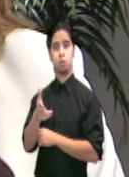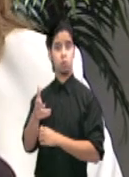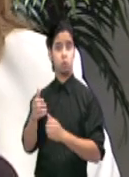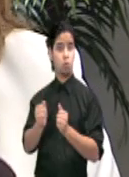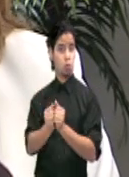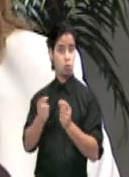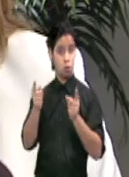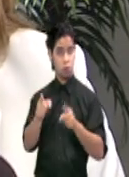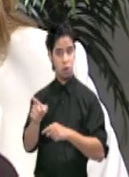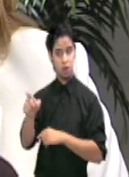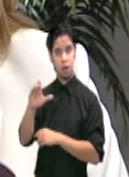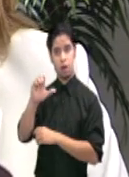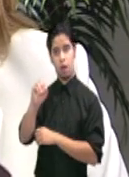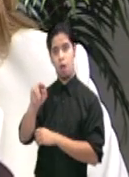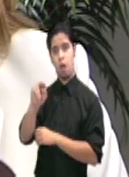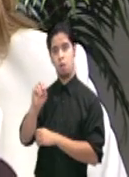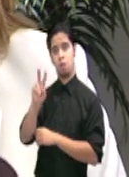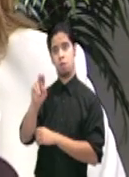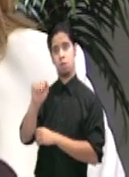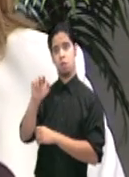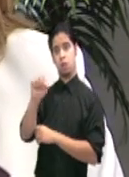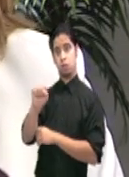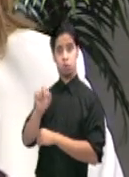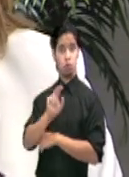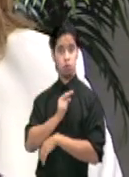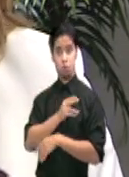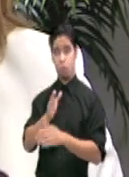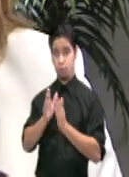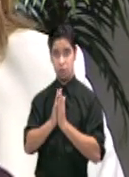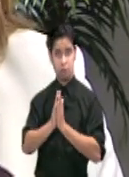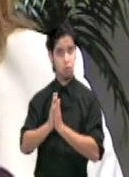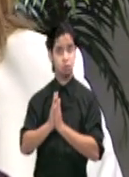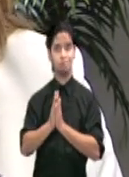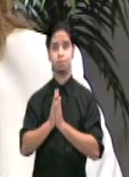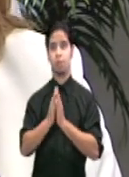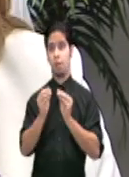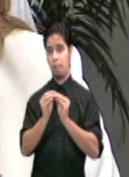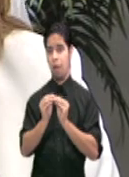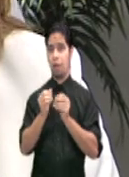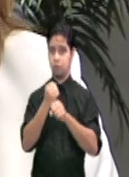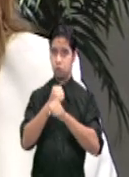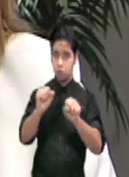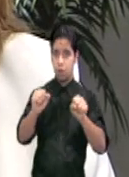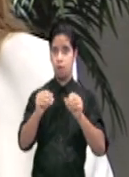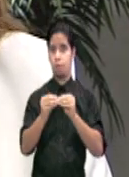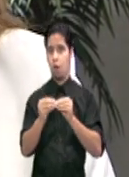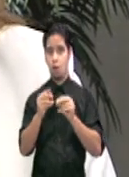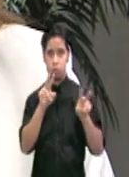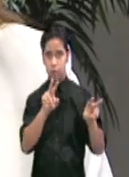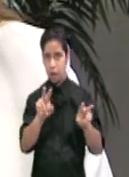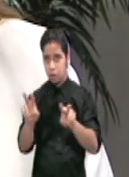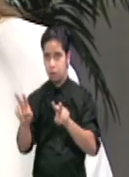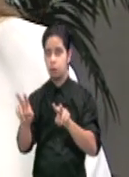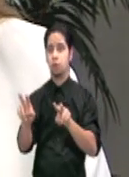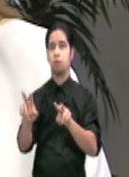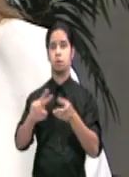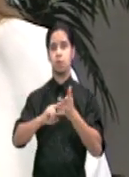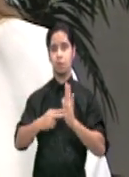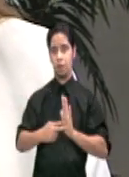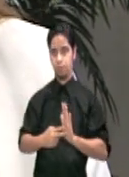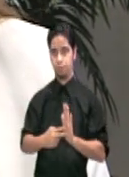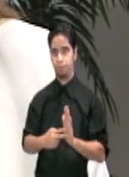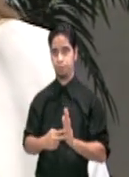que está ocurriendo en Canóvanas, hemos solicitado a un mayor, ¿verdad? Mayor seguridad, mayor vigilancia, lo que ya ellos